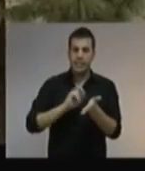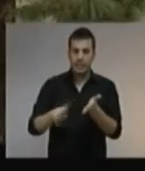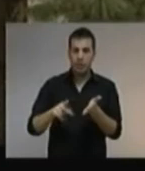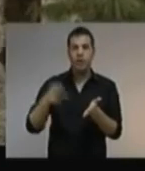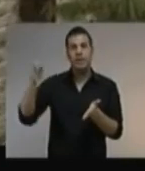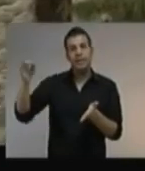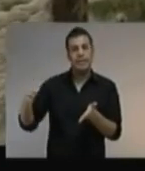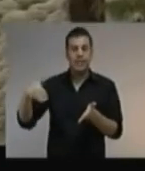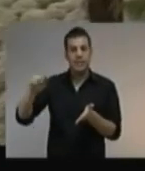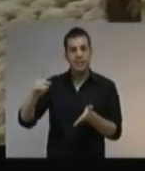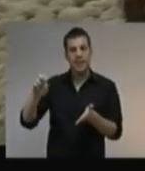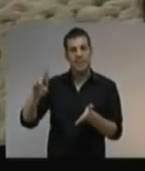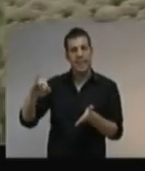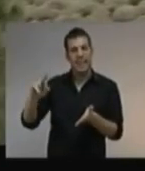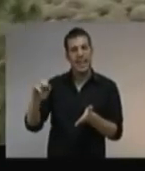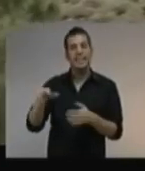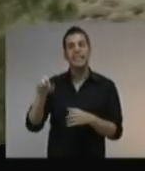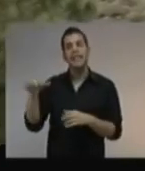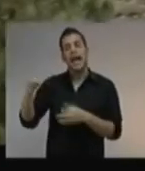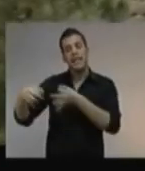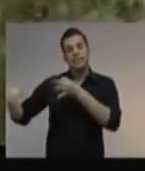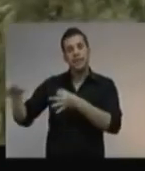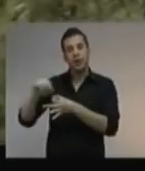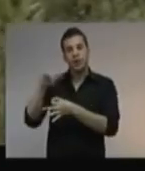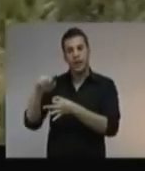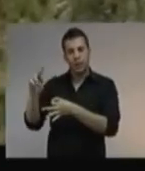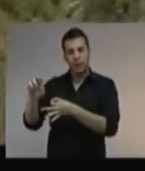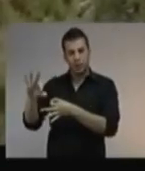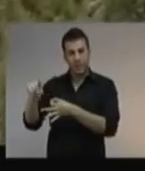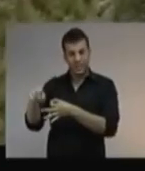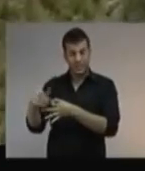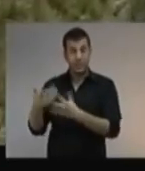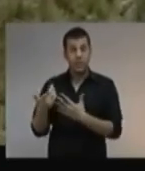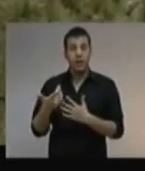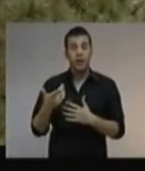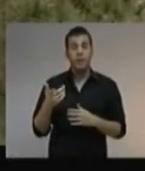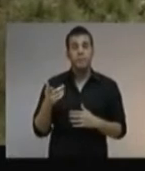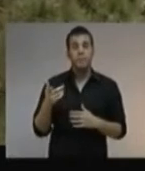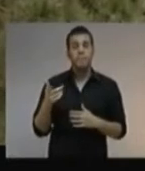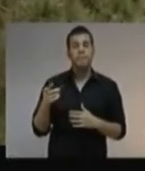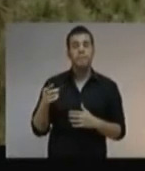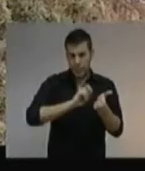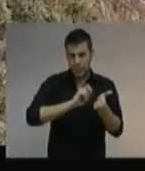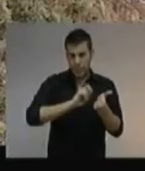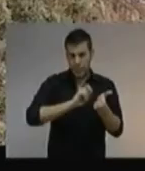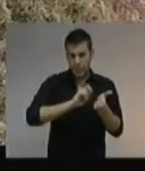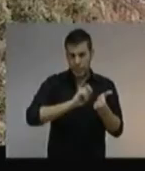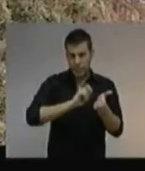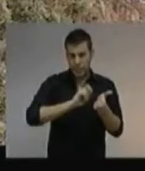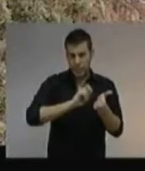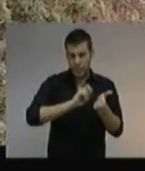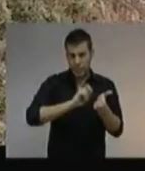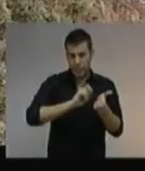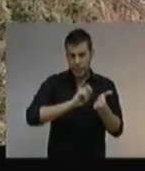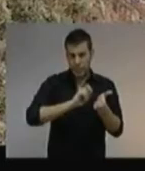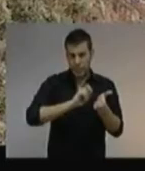de Madeira y el archipiélago de Azores, que se llama Tourmac. Y esos 365